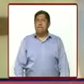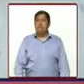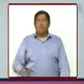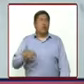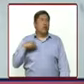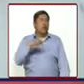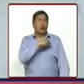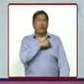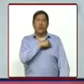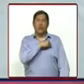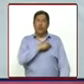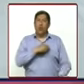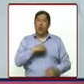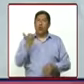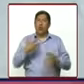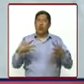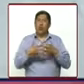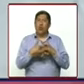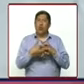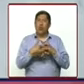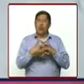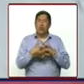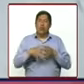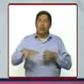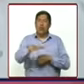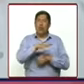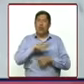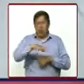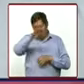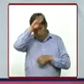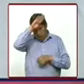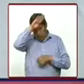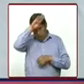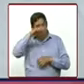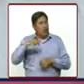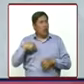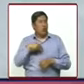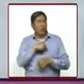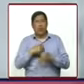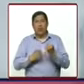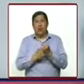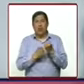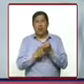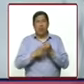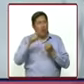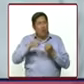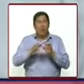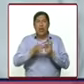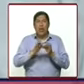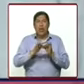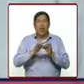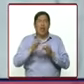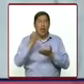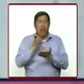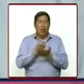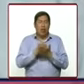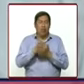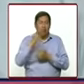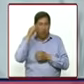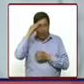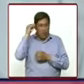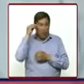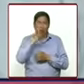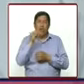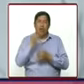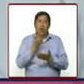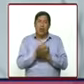Estamos instalando una junta de bloqueo en La Concha y total apoyo, ¿no?, al tema de la crisis económica que estamos pasando en el país, también la ausencia del tema